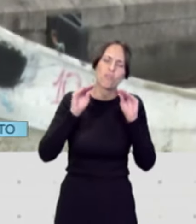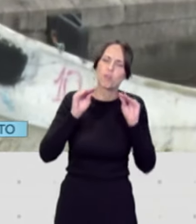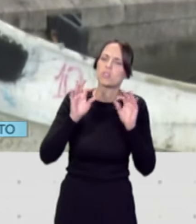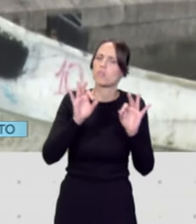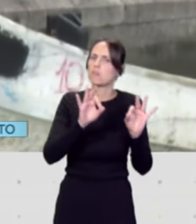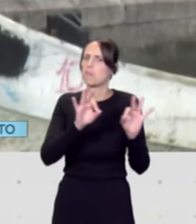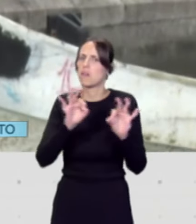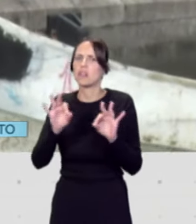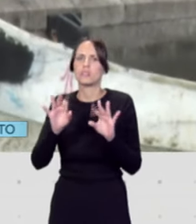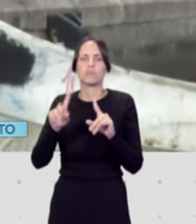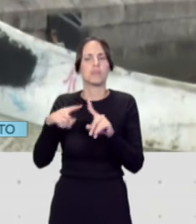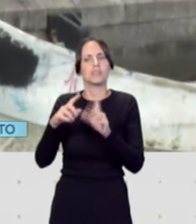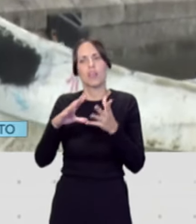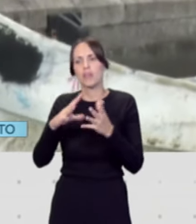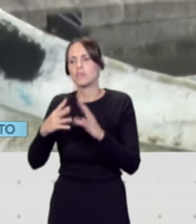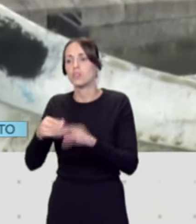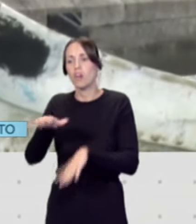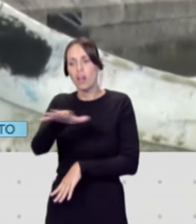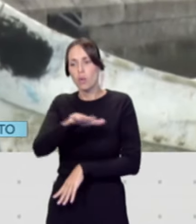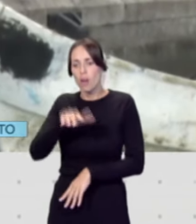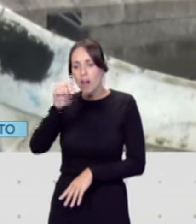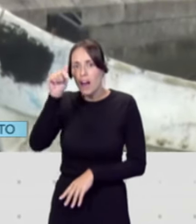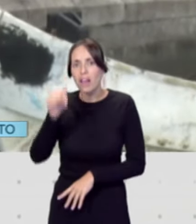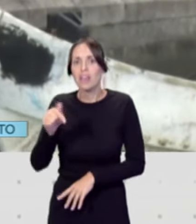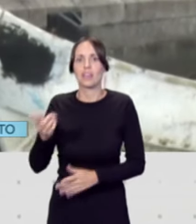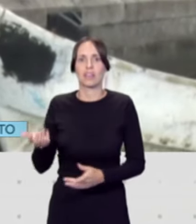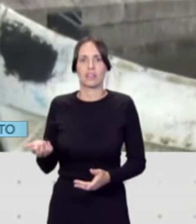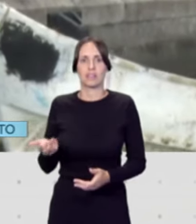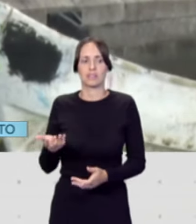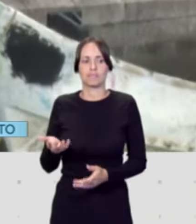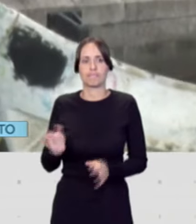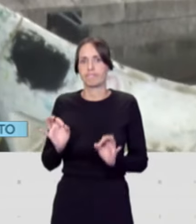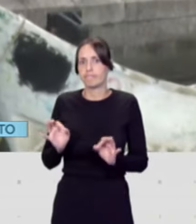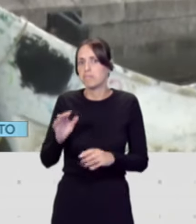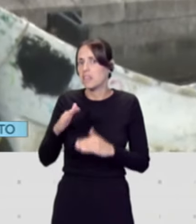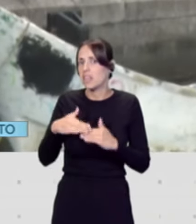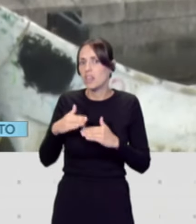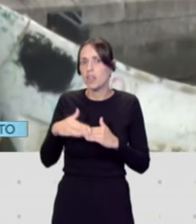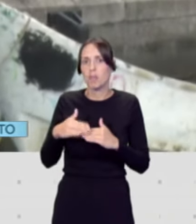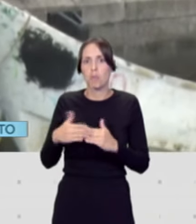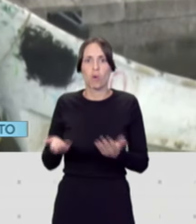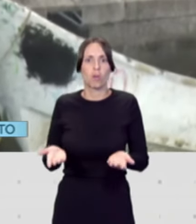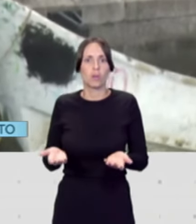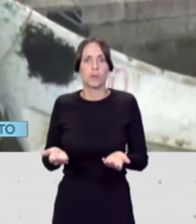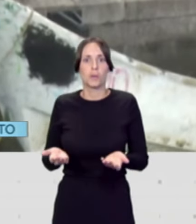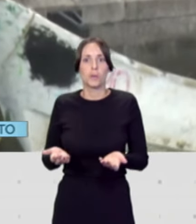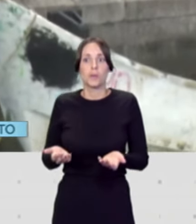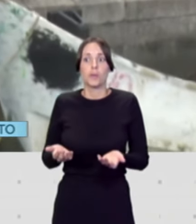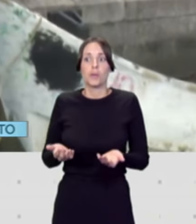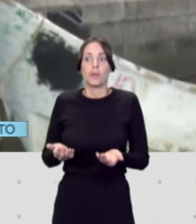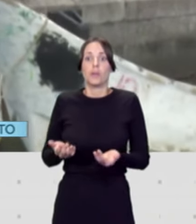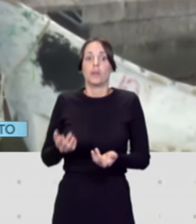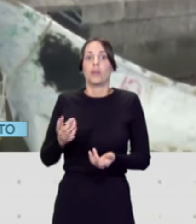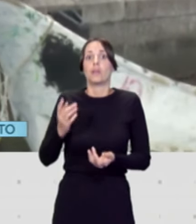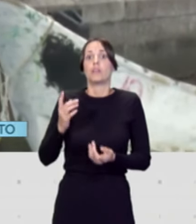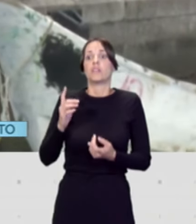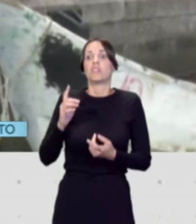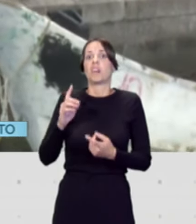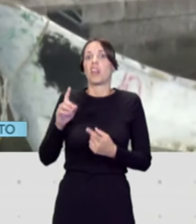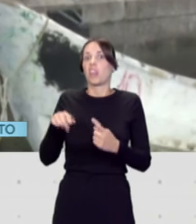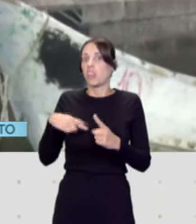de adecuación al destino a donde van estos migrantes cuando llegan a España y luego los trasladas a